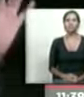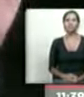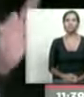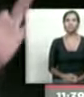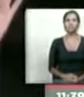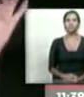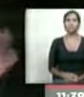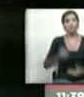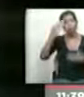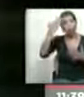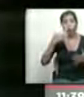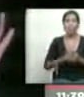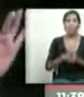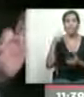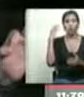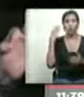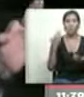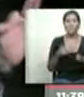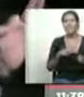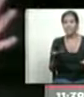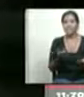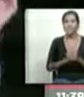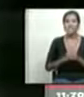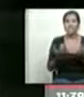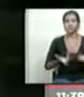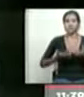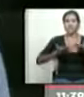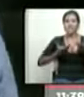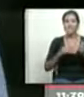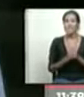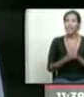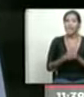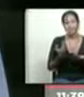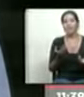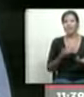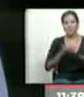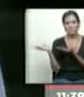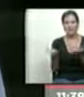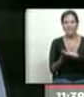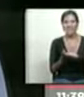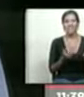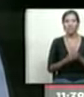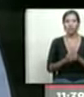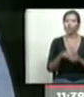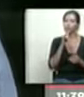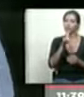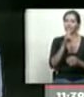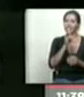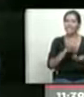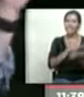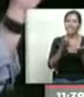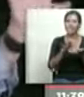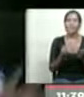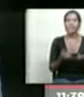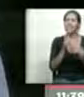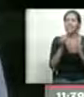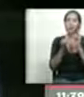Hola, mi Colombia, vacua, indulgente, inapropiada, incendiaria y macondiana. Bienvenidos a Me Acabo de Enterar, su noticiero gratuito y bendito que le cuenta